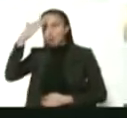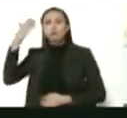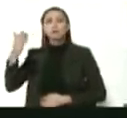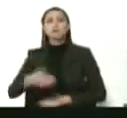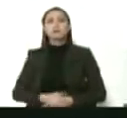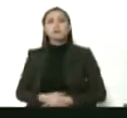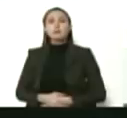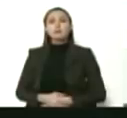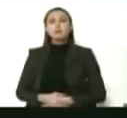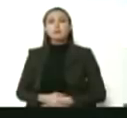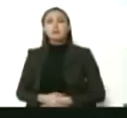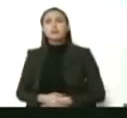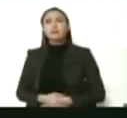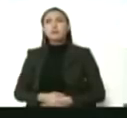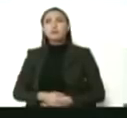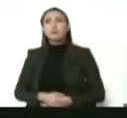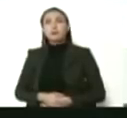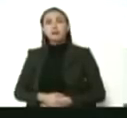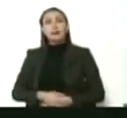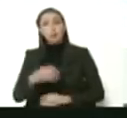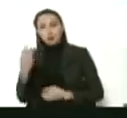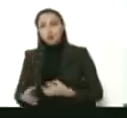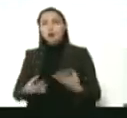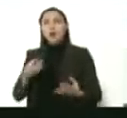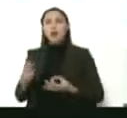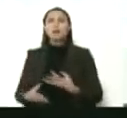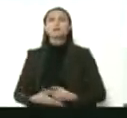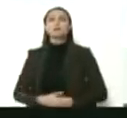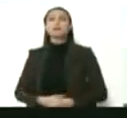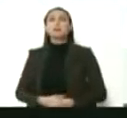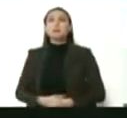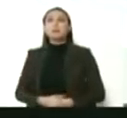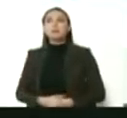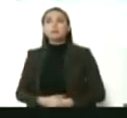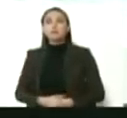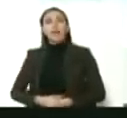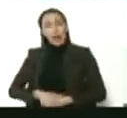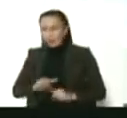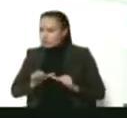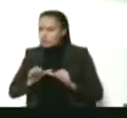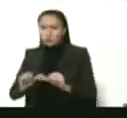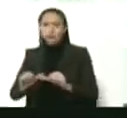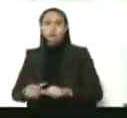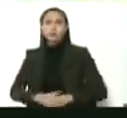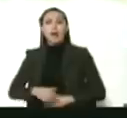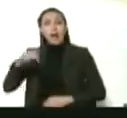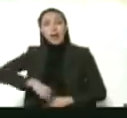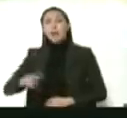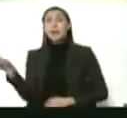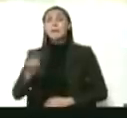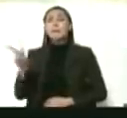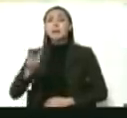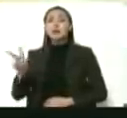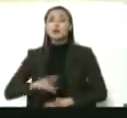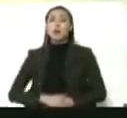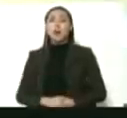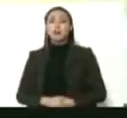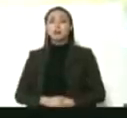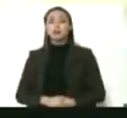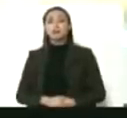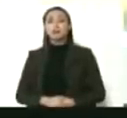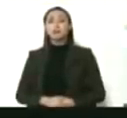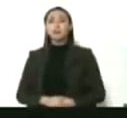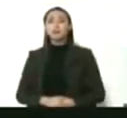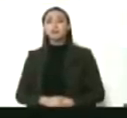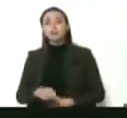duela, árdale a quien le arda. Así fue Venezuela, Venezuela.